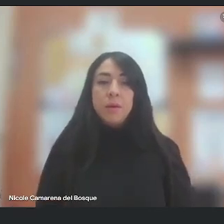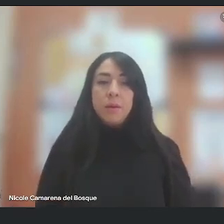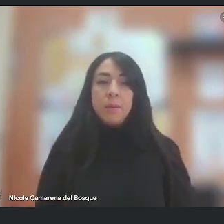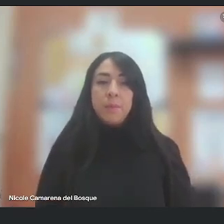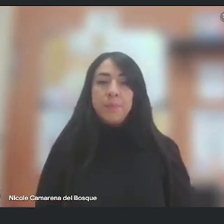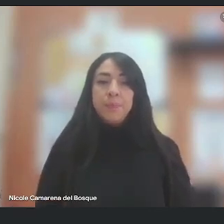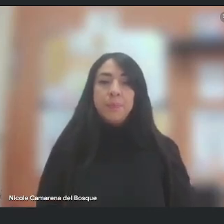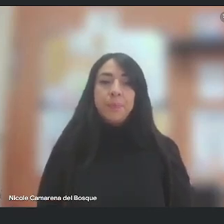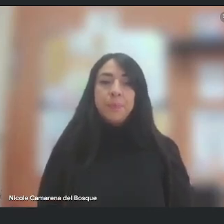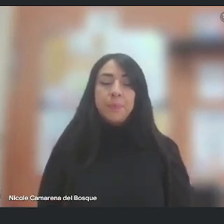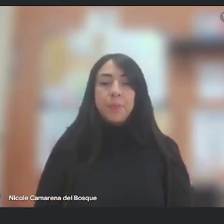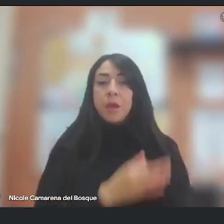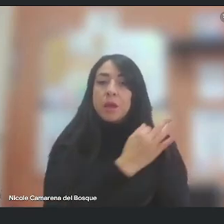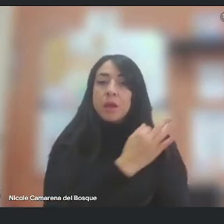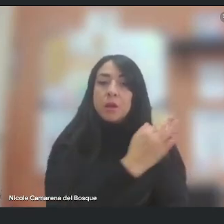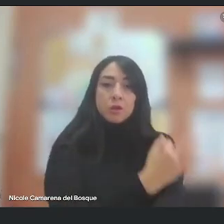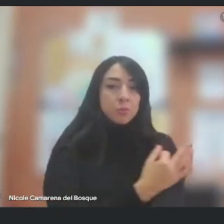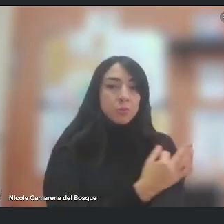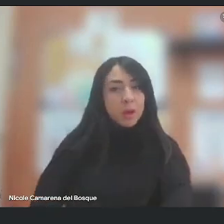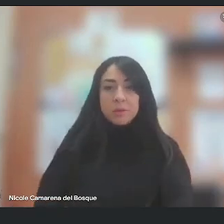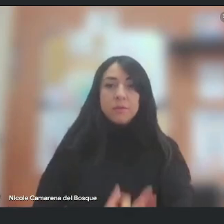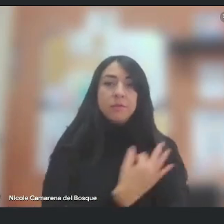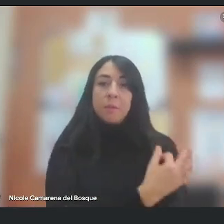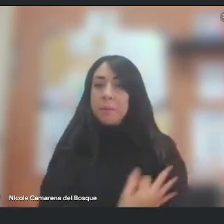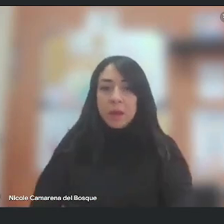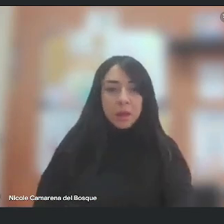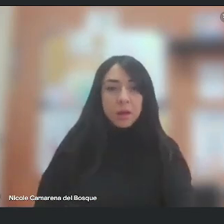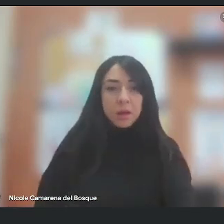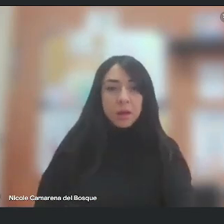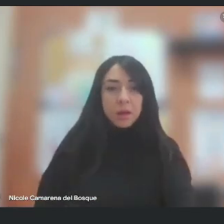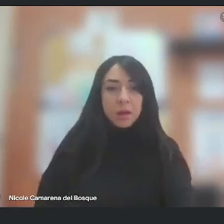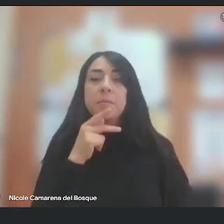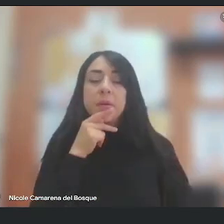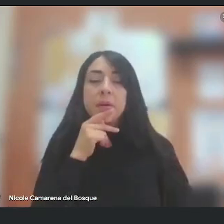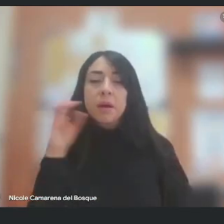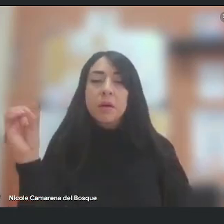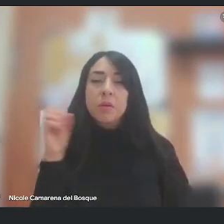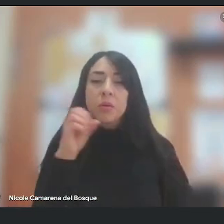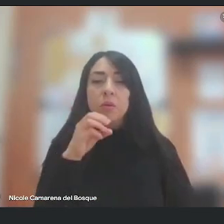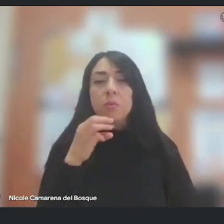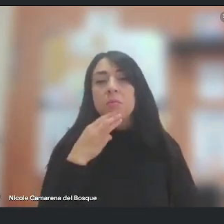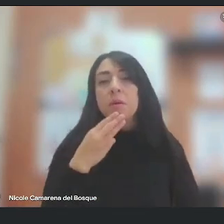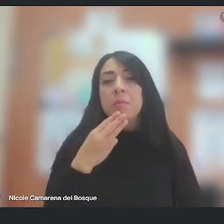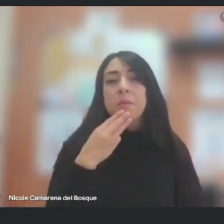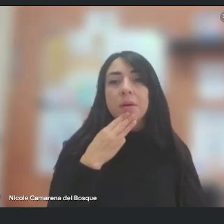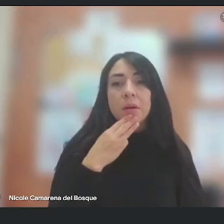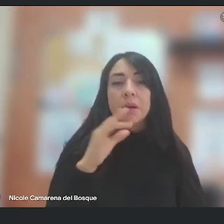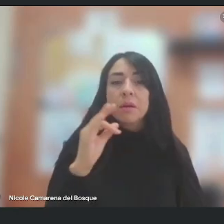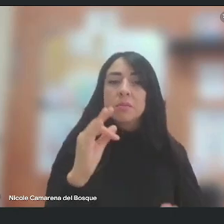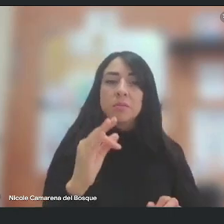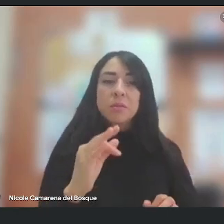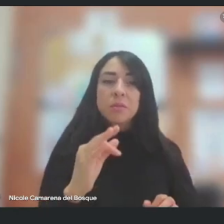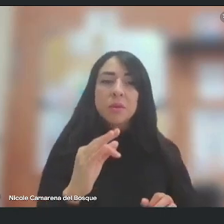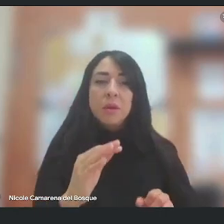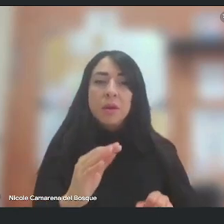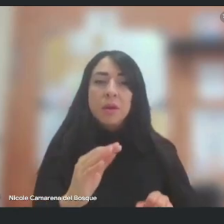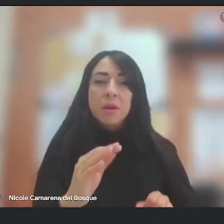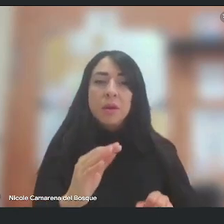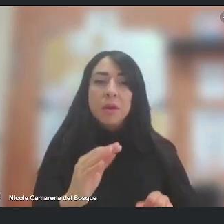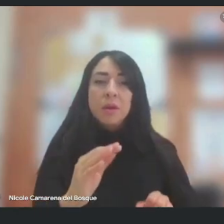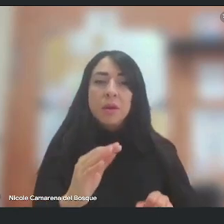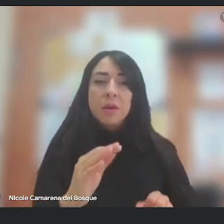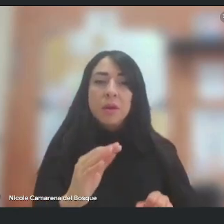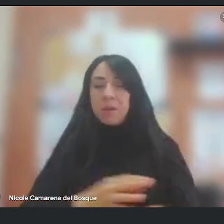que limitamos un poquito o los hacemos ver siempre sus limitaciones y hacemos a un lado lo que son sus